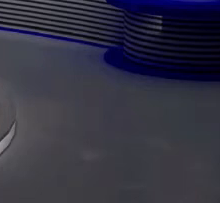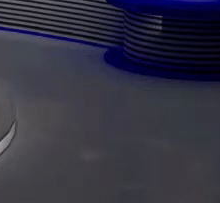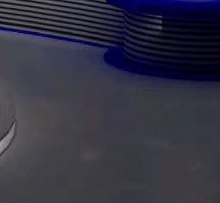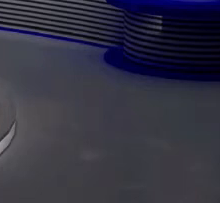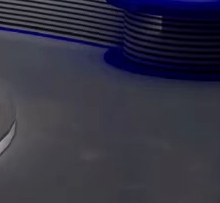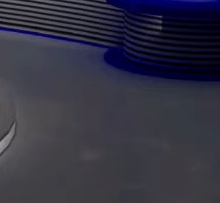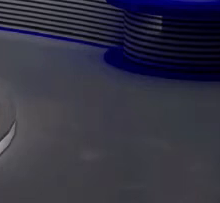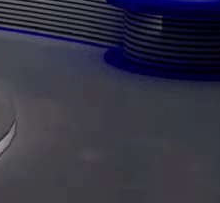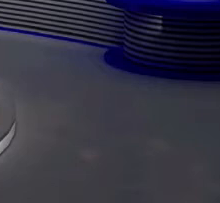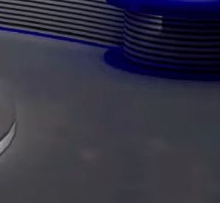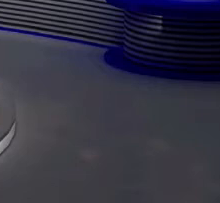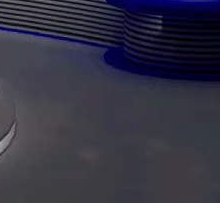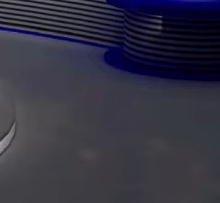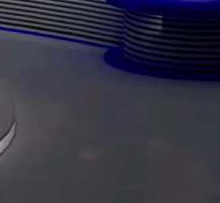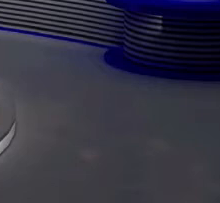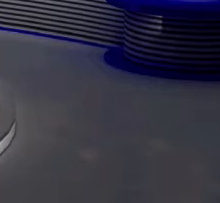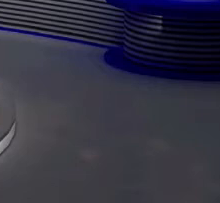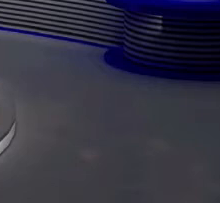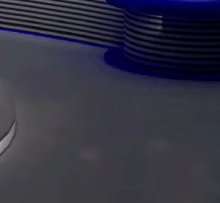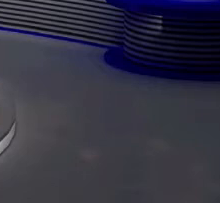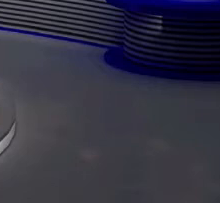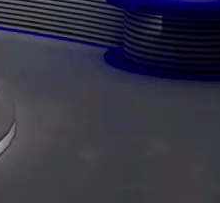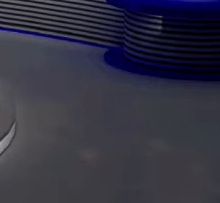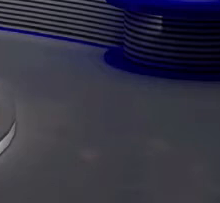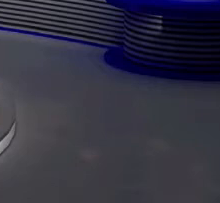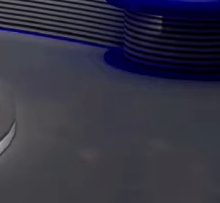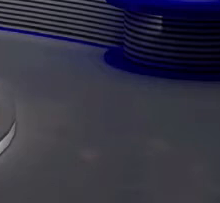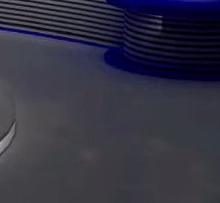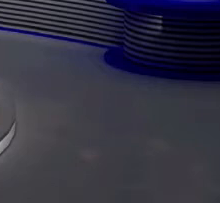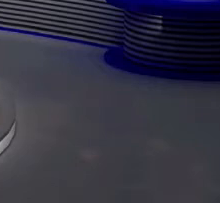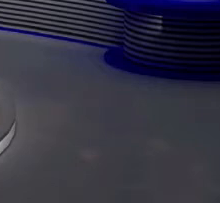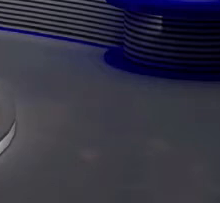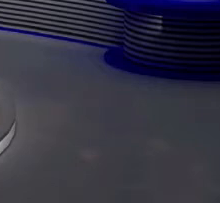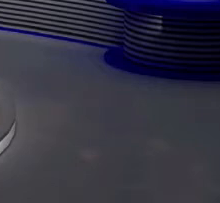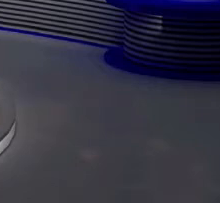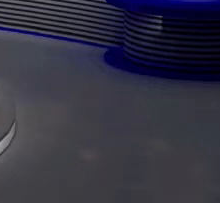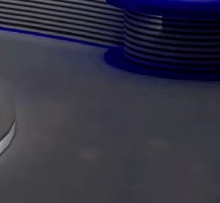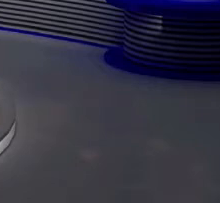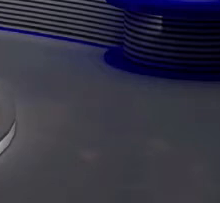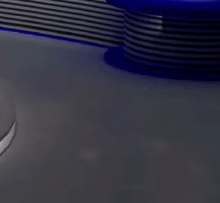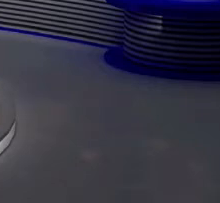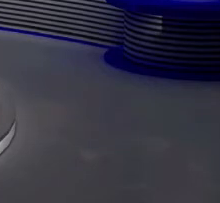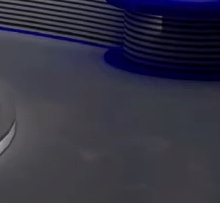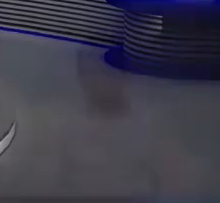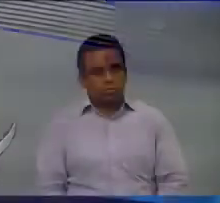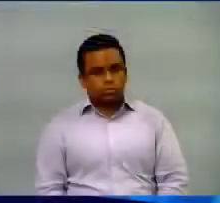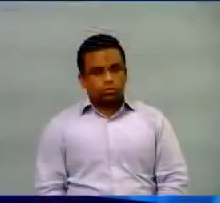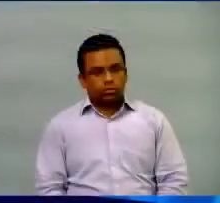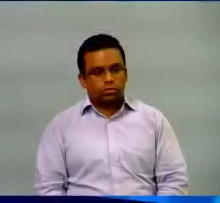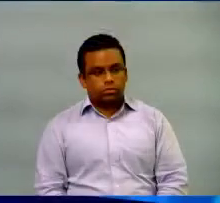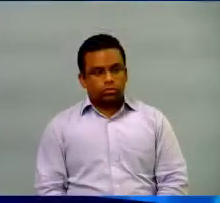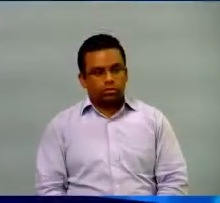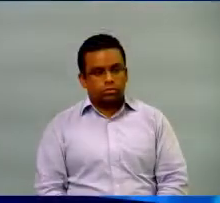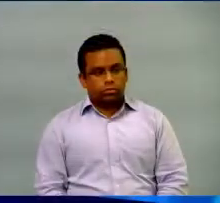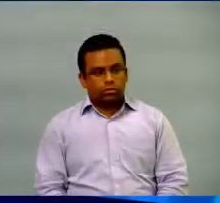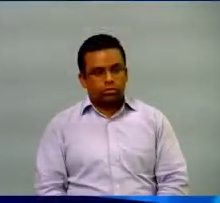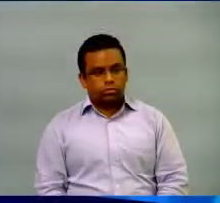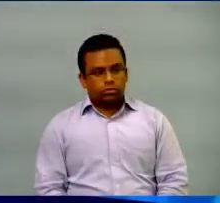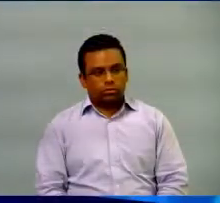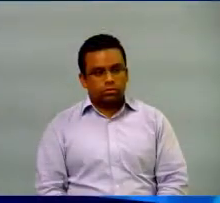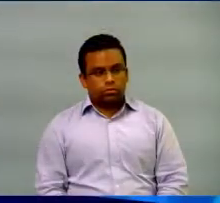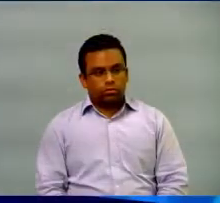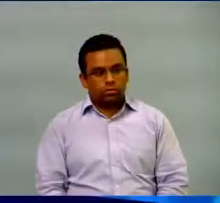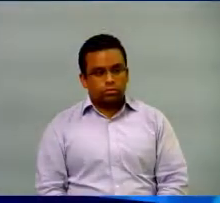la escuela la comprensión de lectura, difícilmente va a poder lograr a futuro una comprensión